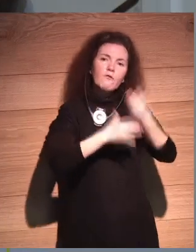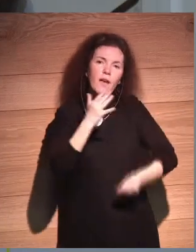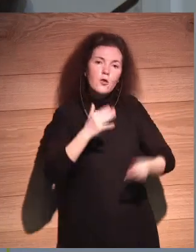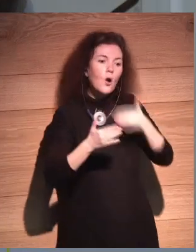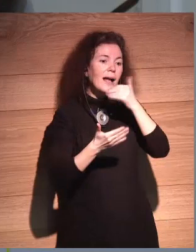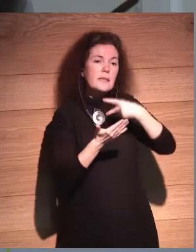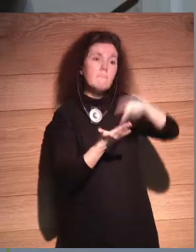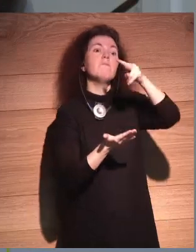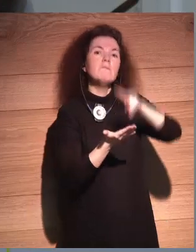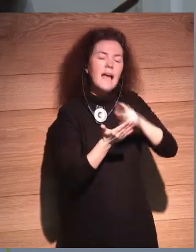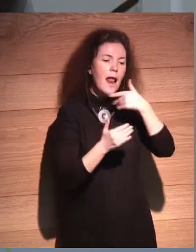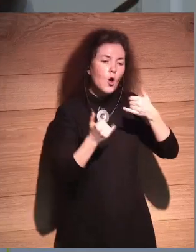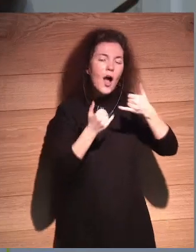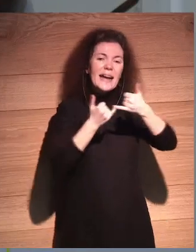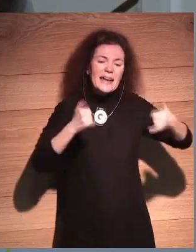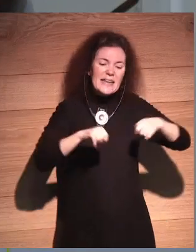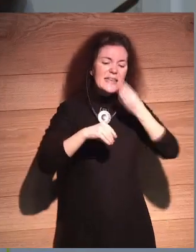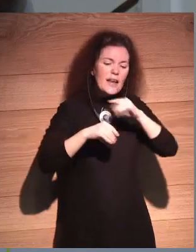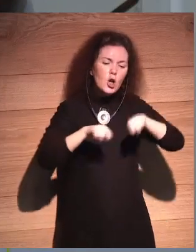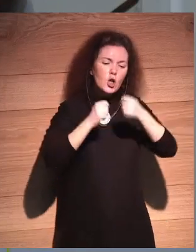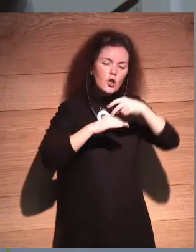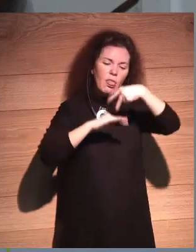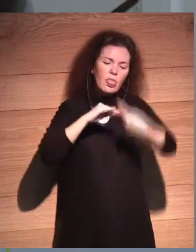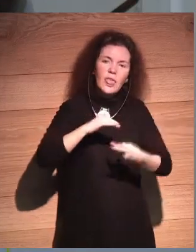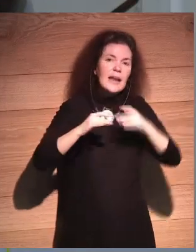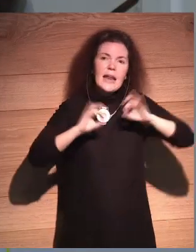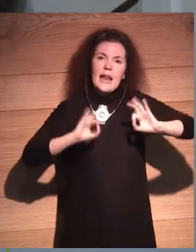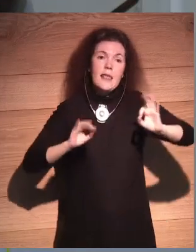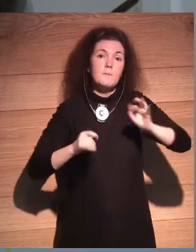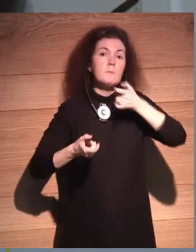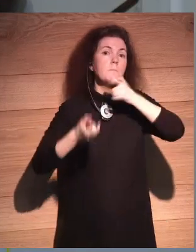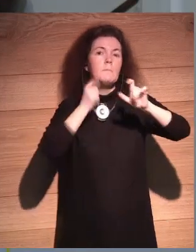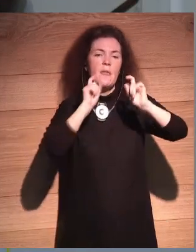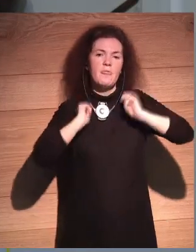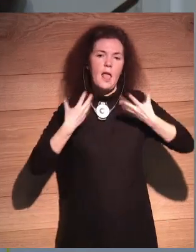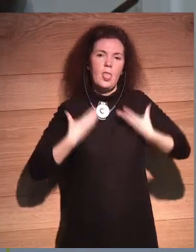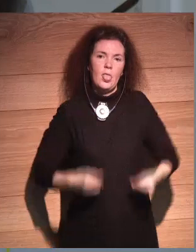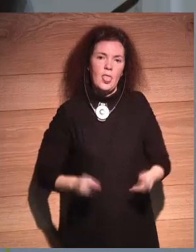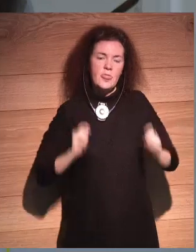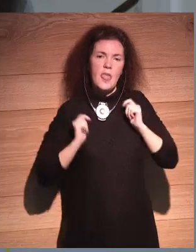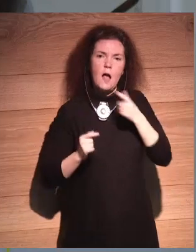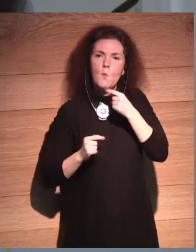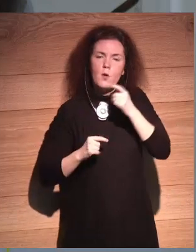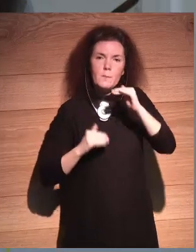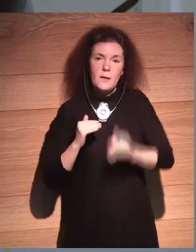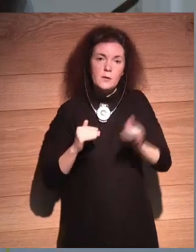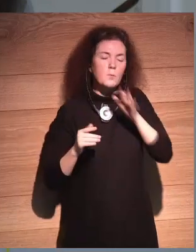de caerme en una grieta en el hielo. Soltar improperios te hunde, agrava el mal humor. Por eso nunca me cabré en las expediciones.